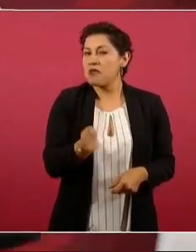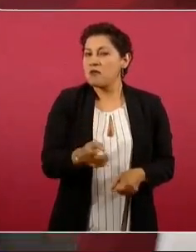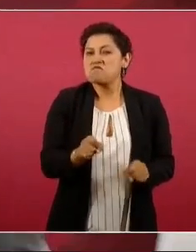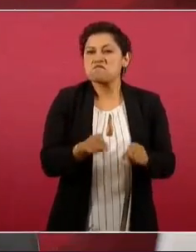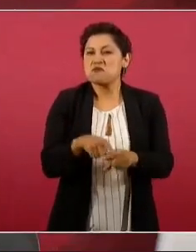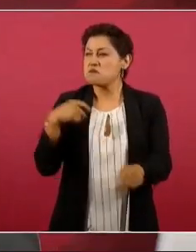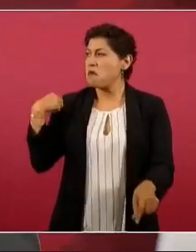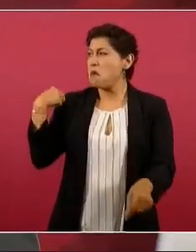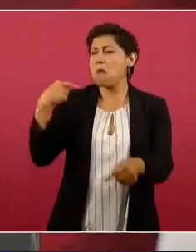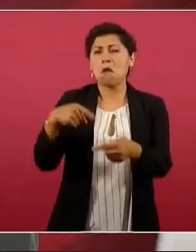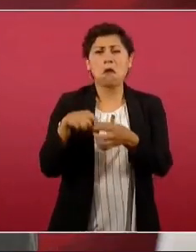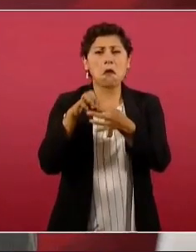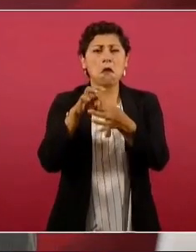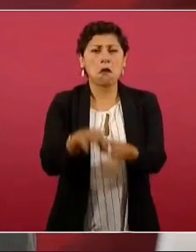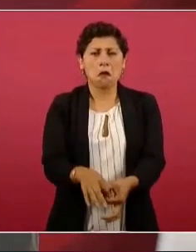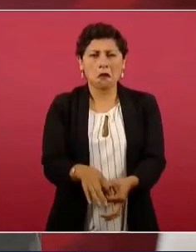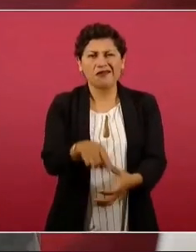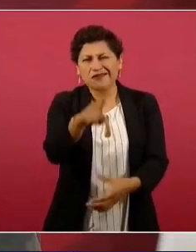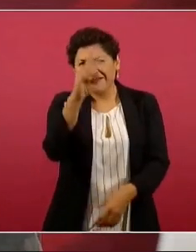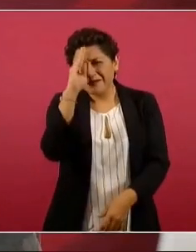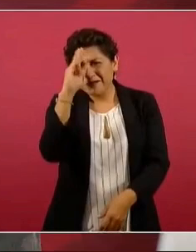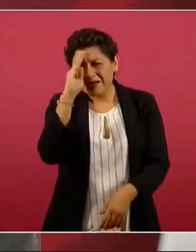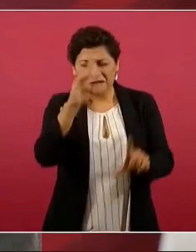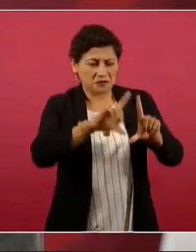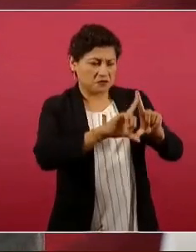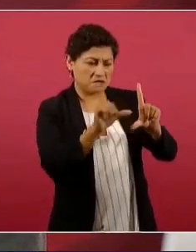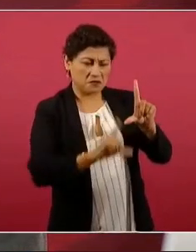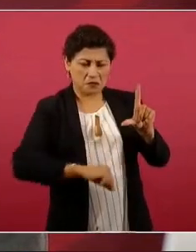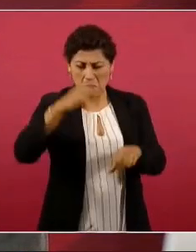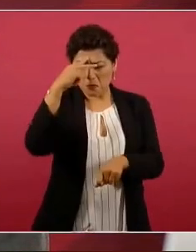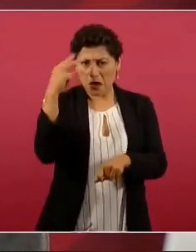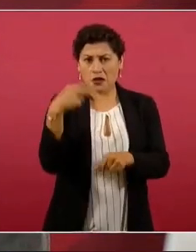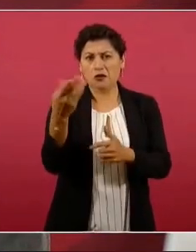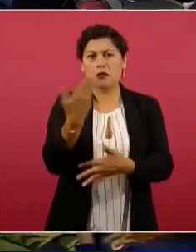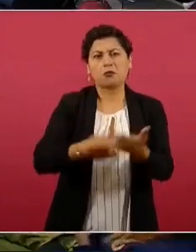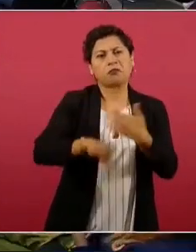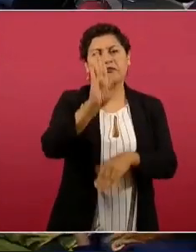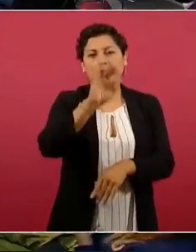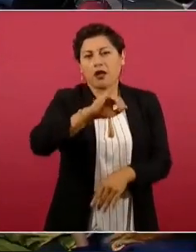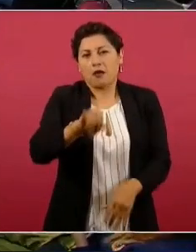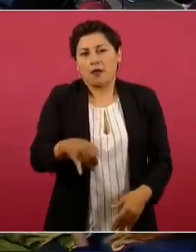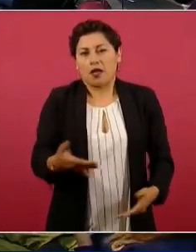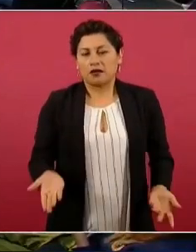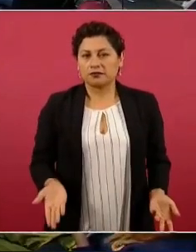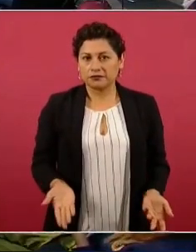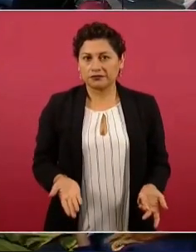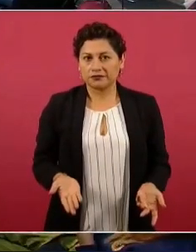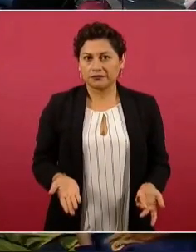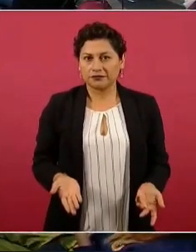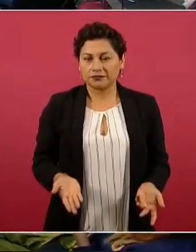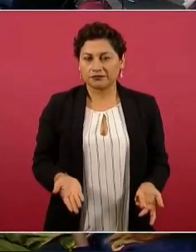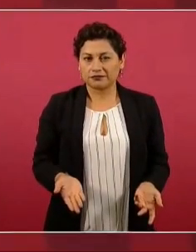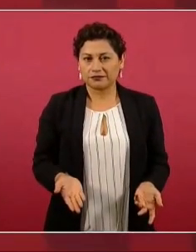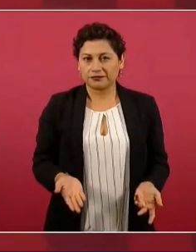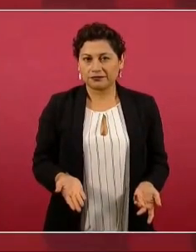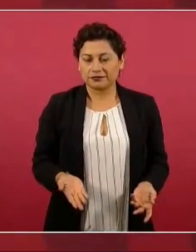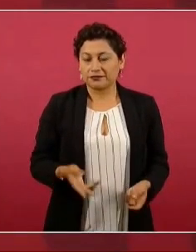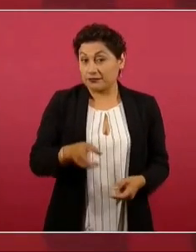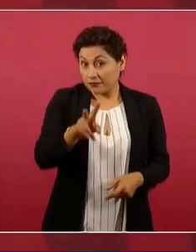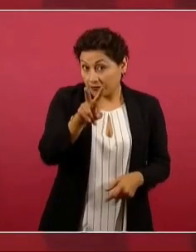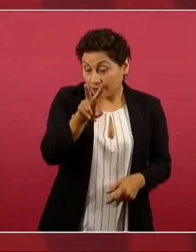nunca va a salir adelante. Y es realmente una